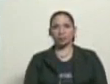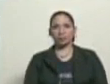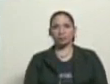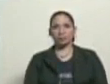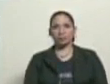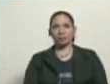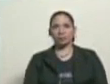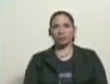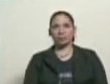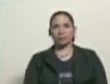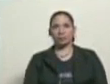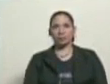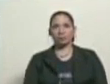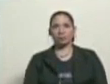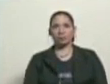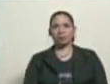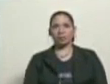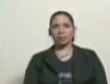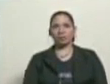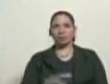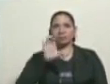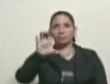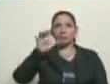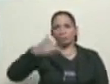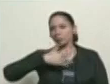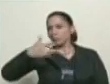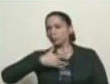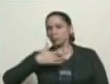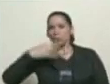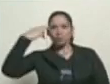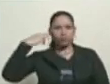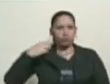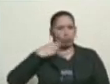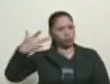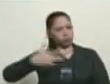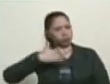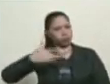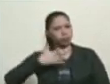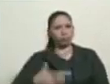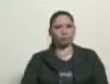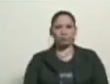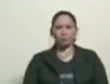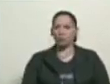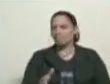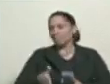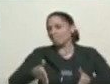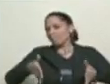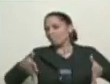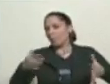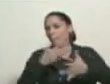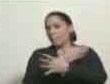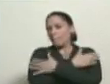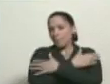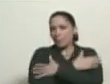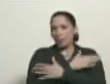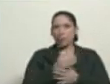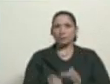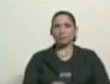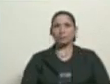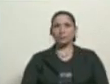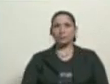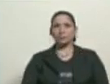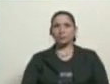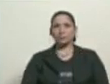fervorosamente, patrióticamente, bolivarianamente, con un gran abrazo